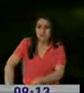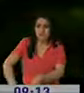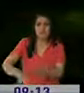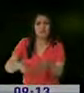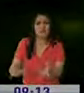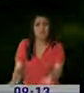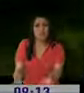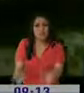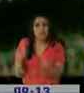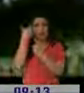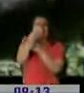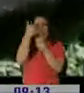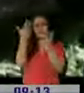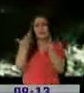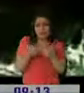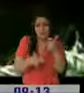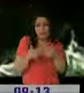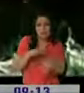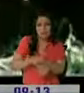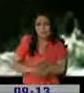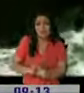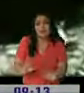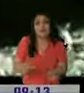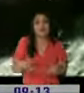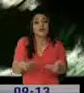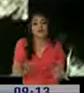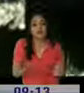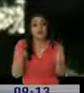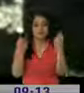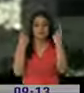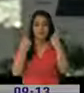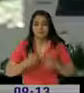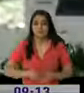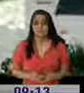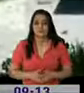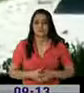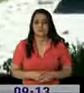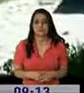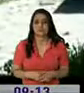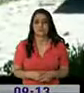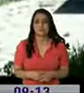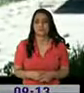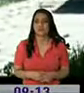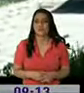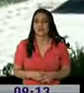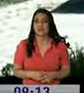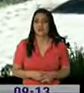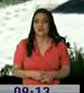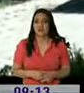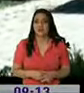problemas de adultos. En Quito informó Iván Casamén.